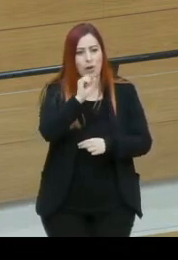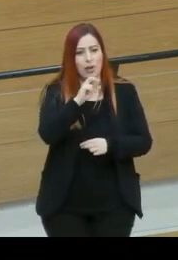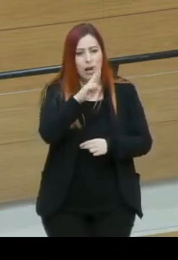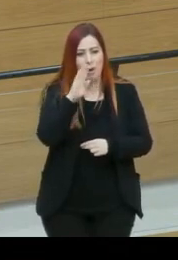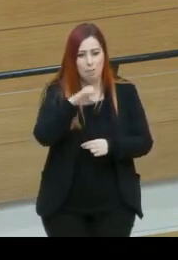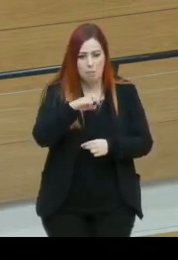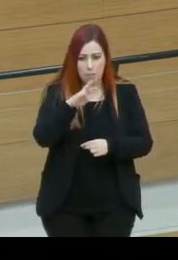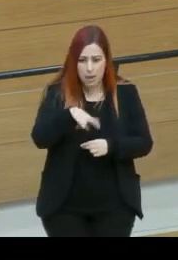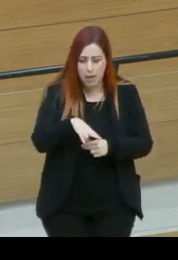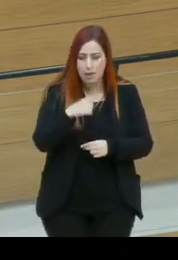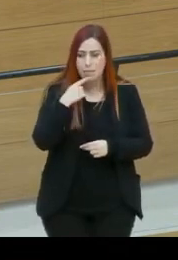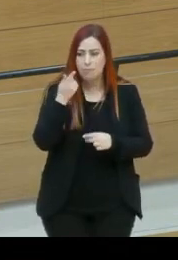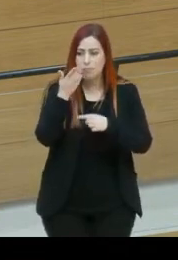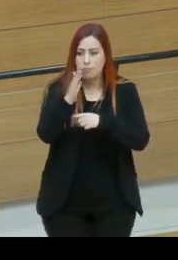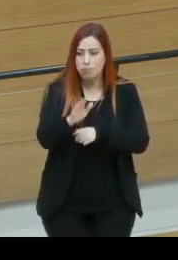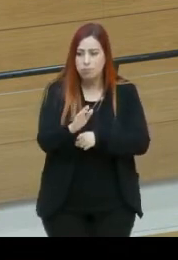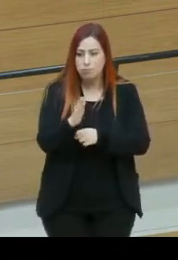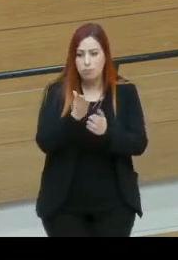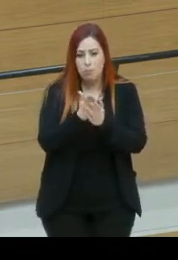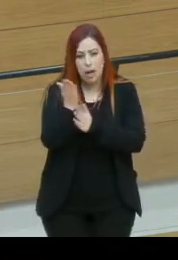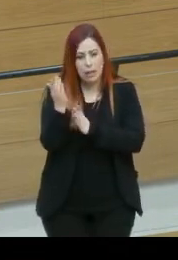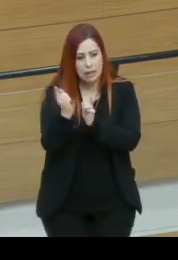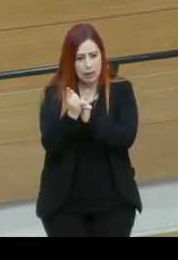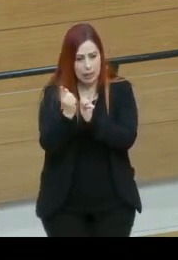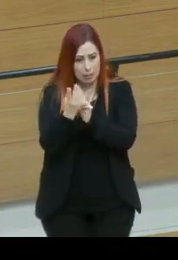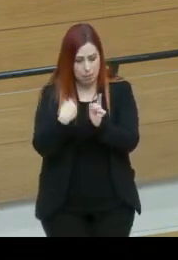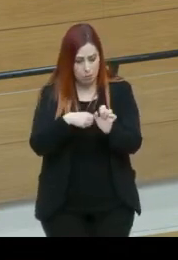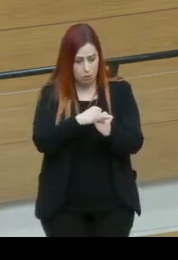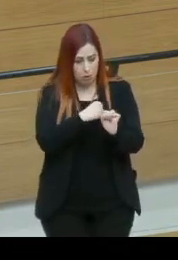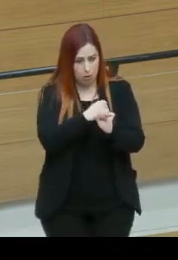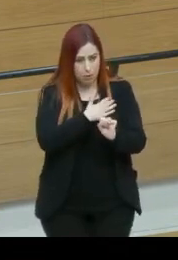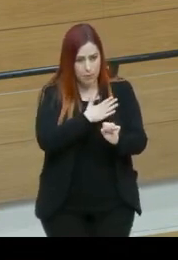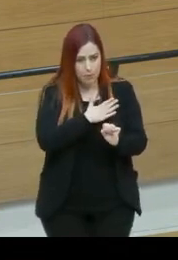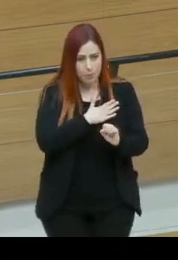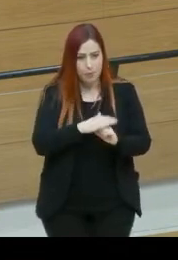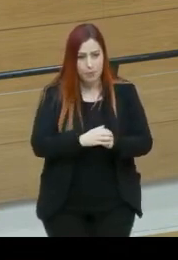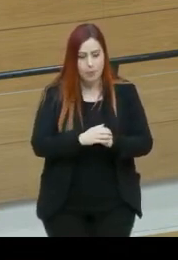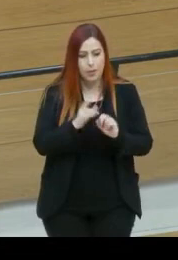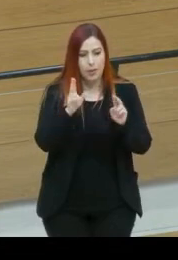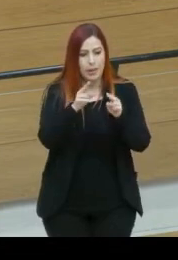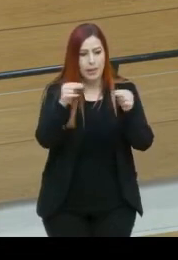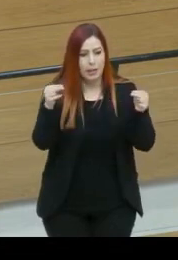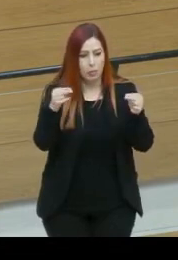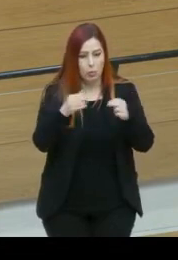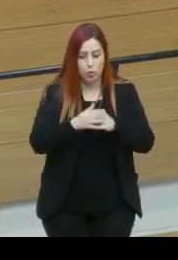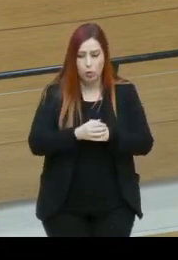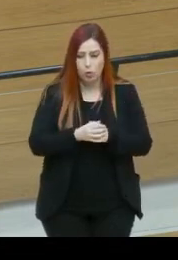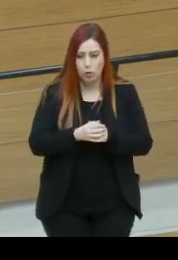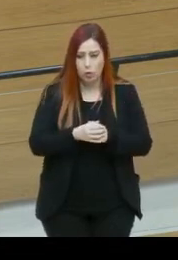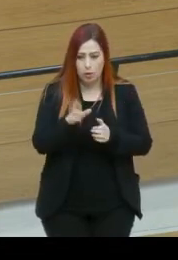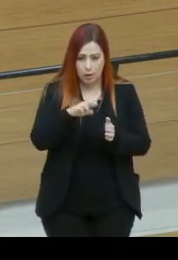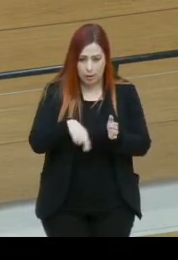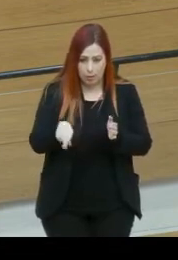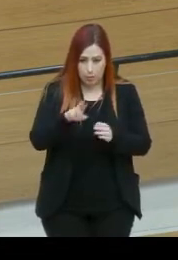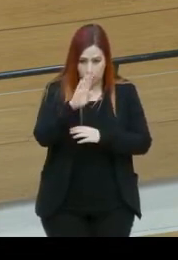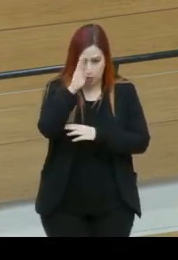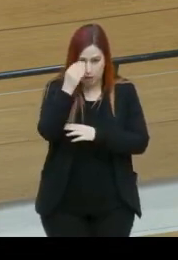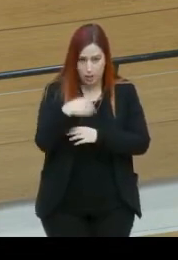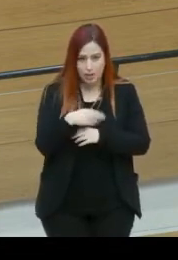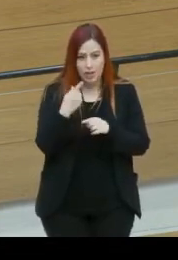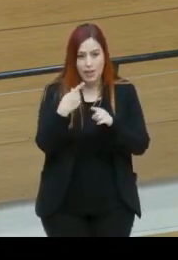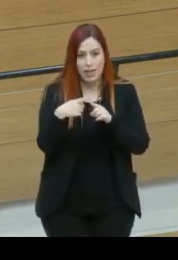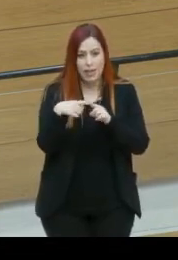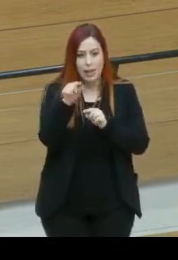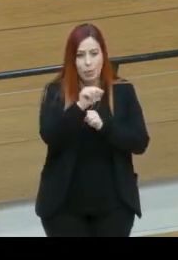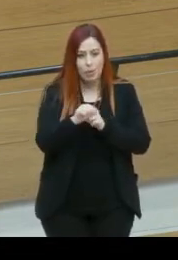voy a presentar una pequeña parte del trabajo que llevo a cabo y el título, lo repito por si acaso, nanopartículas